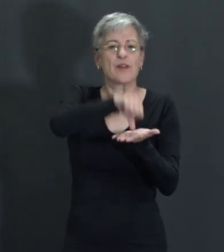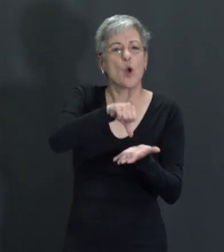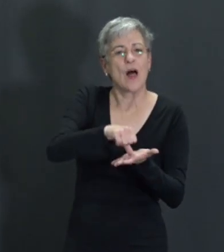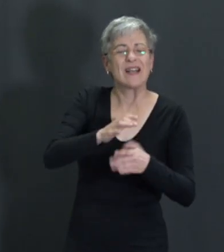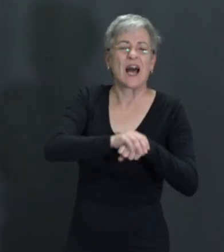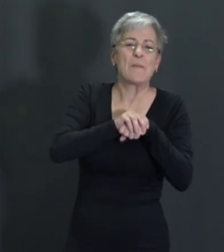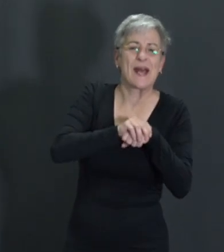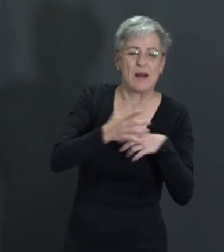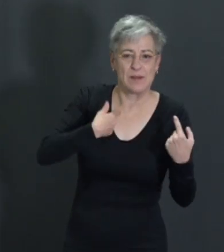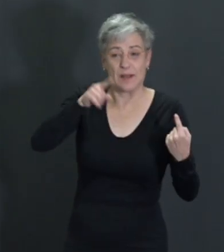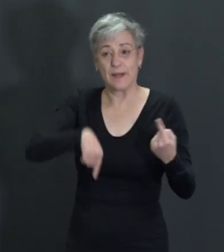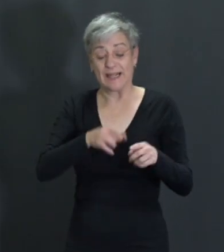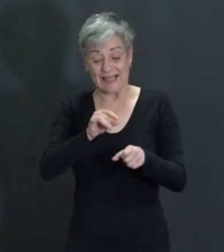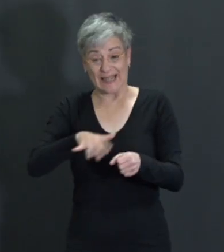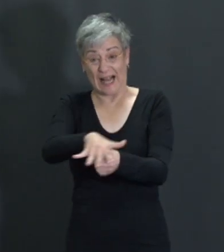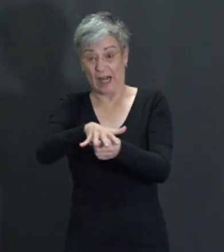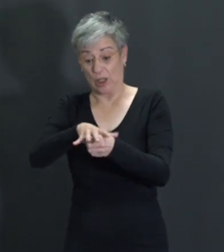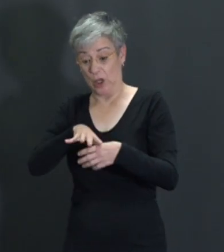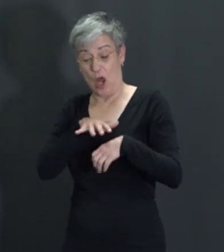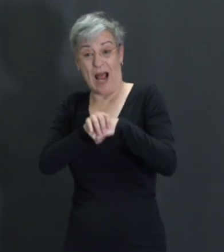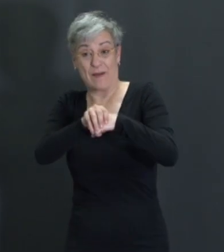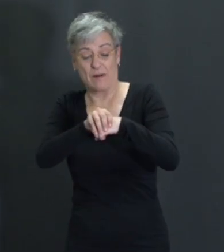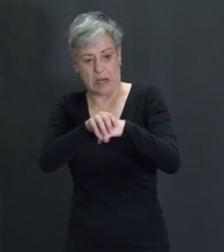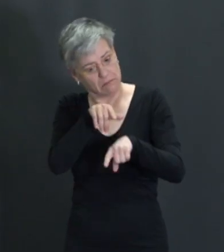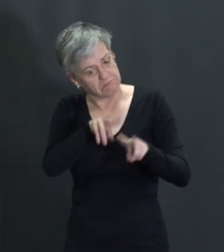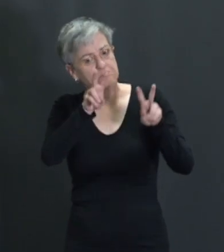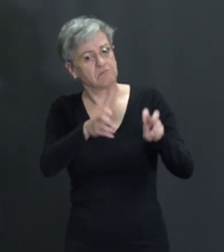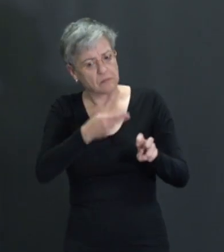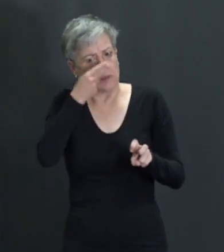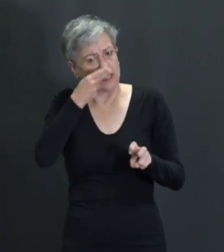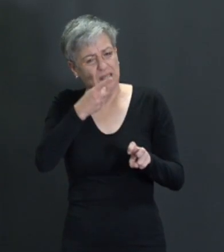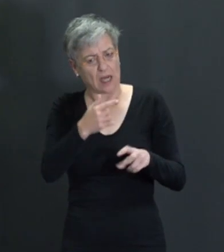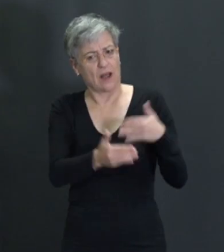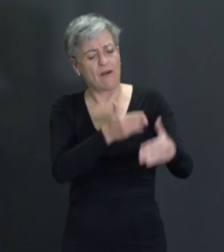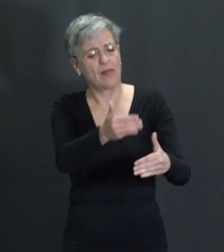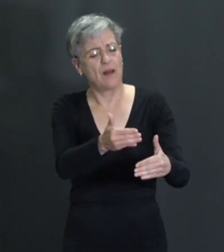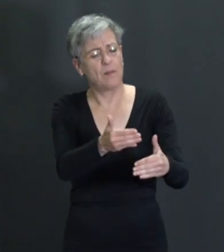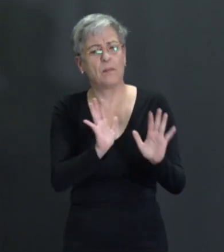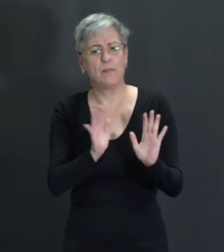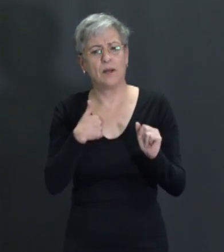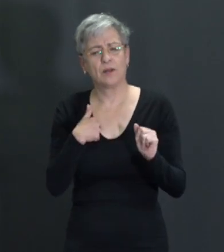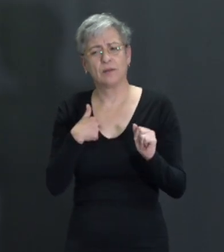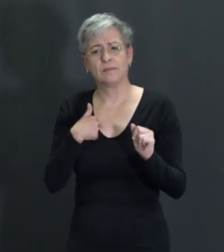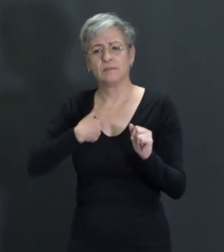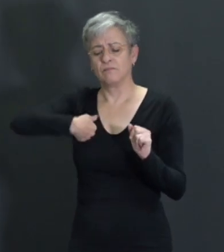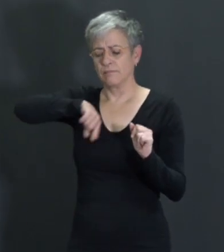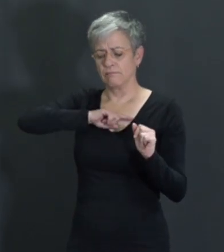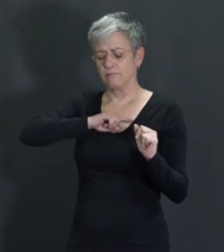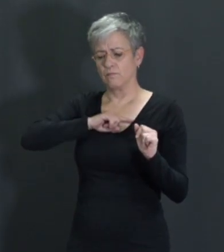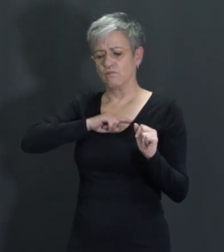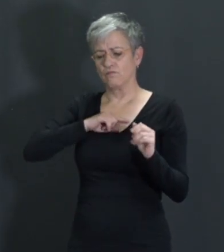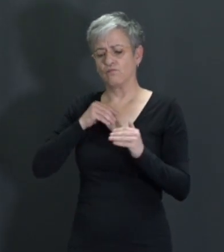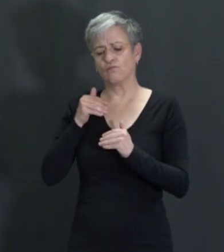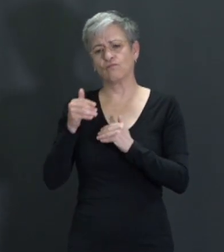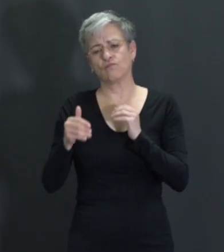que obviamente pues es súper interesante y con el que se avanza mucho, pero también se avanza muchísimo